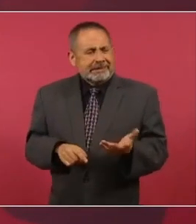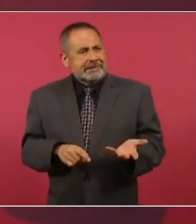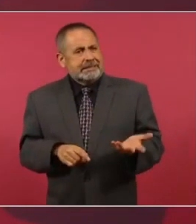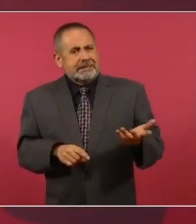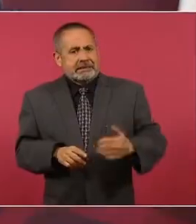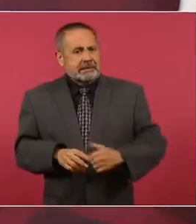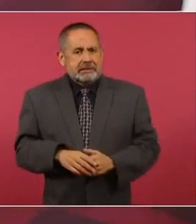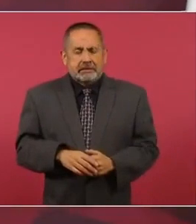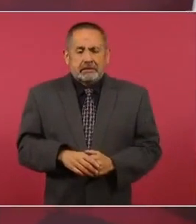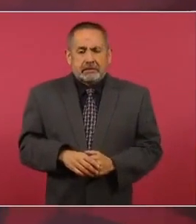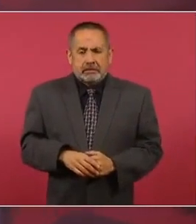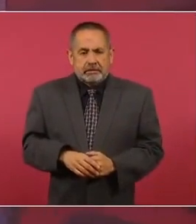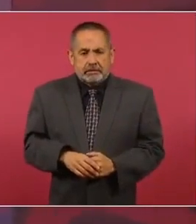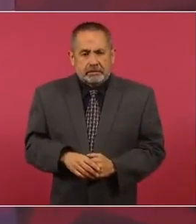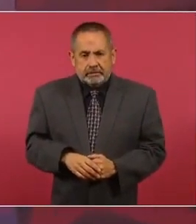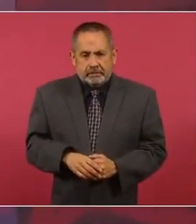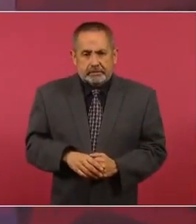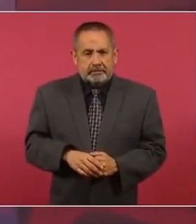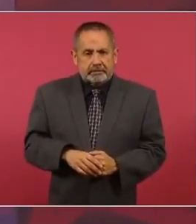y